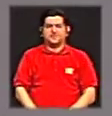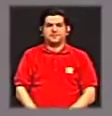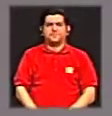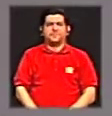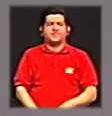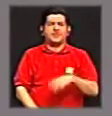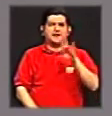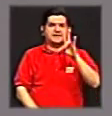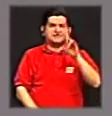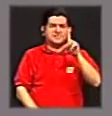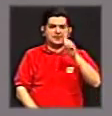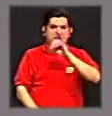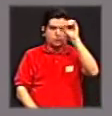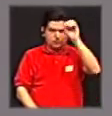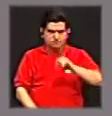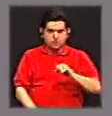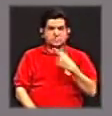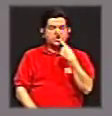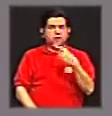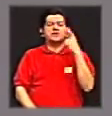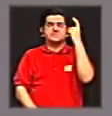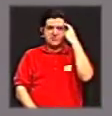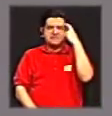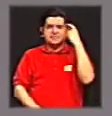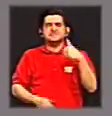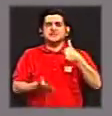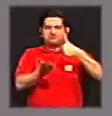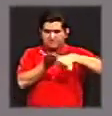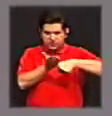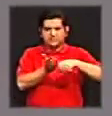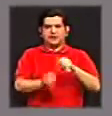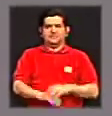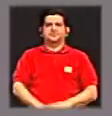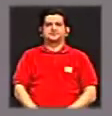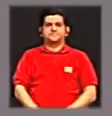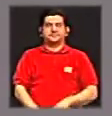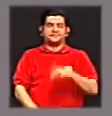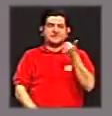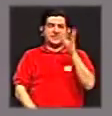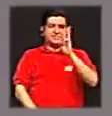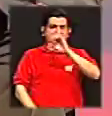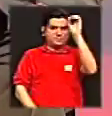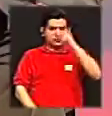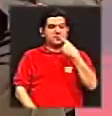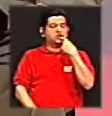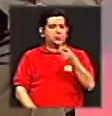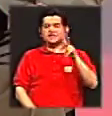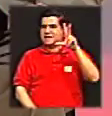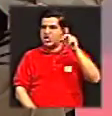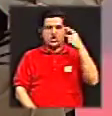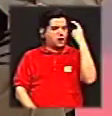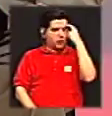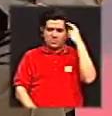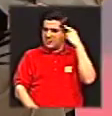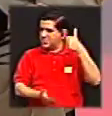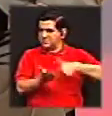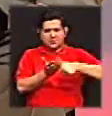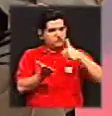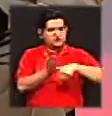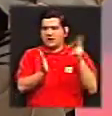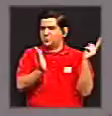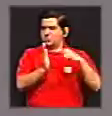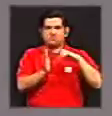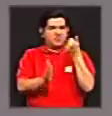Un 71% dice que piensa ir a votar. Hay un 16% que dice que no piensa ir a votar en